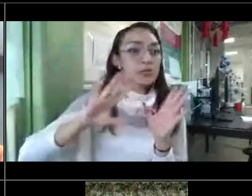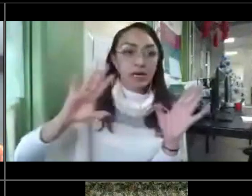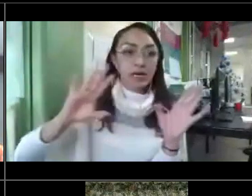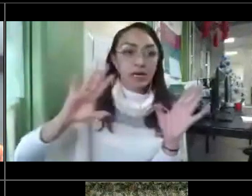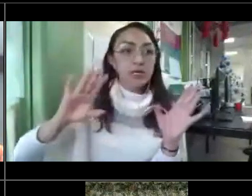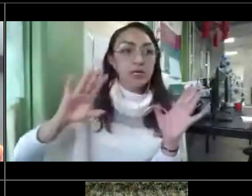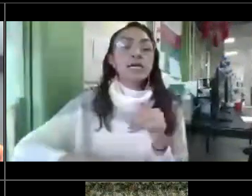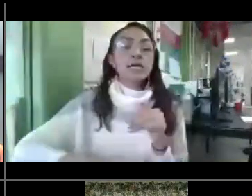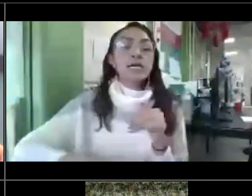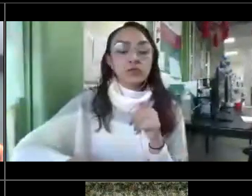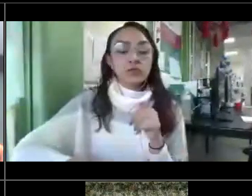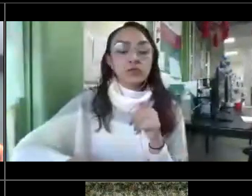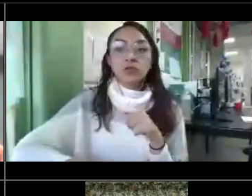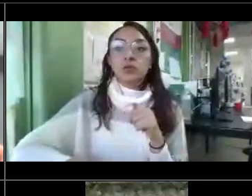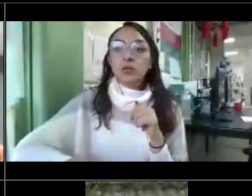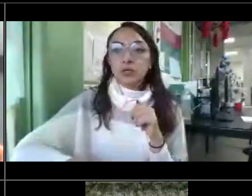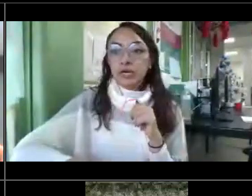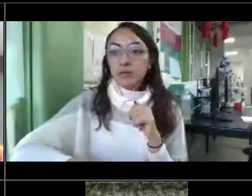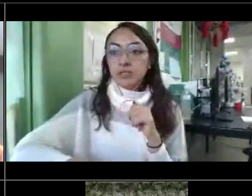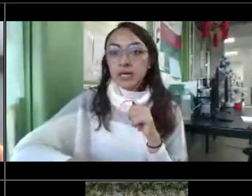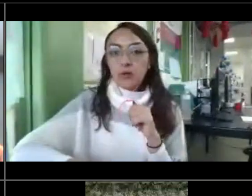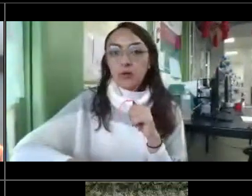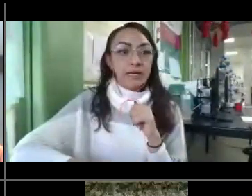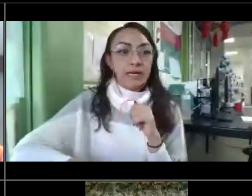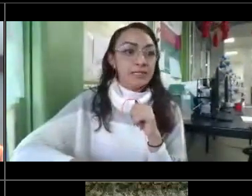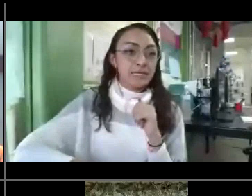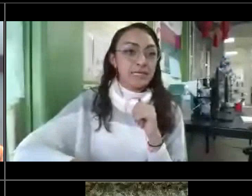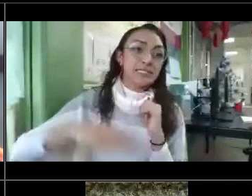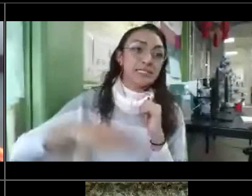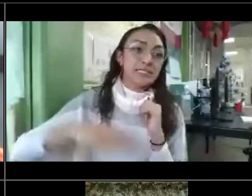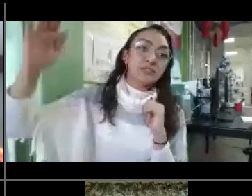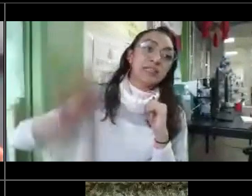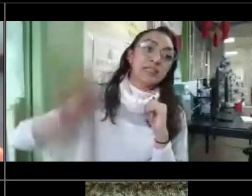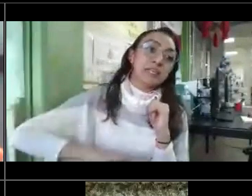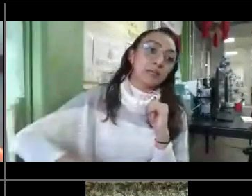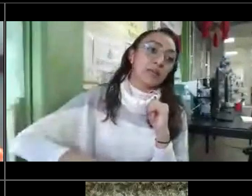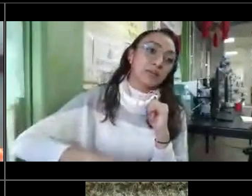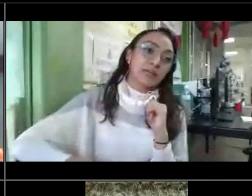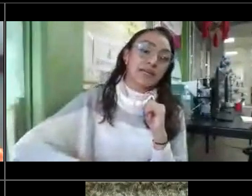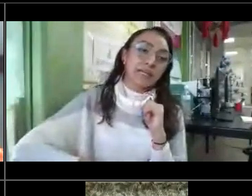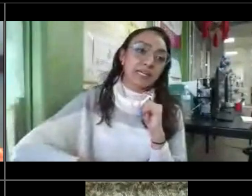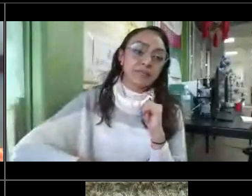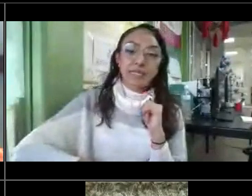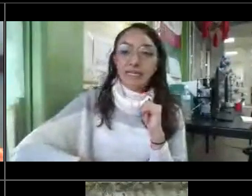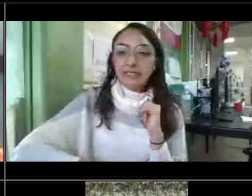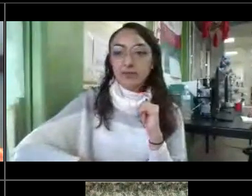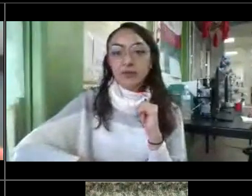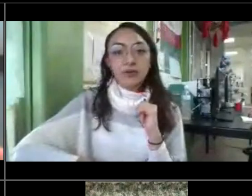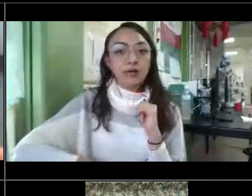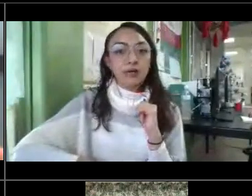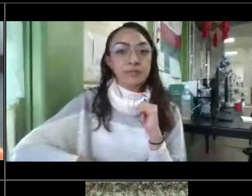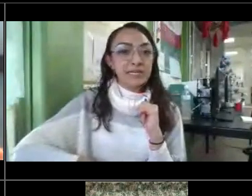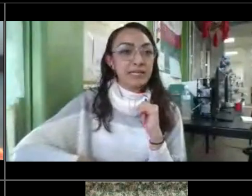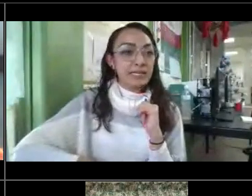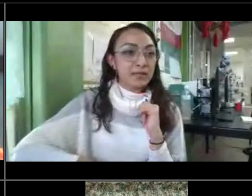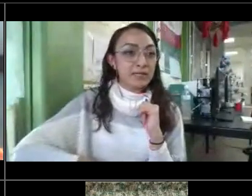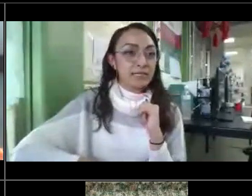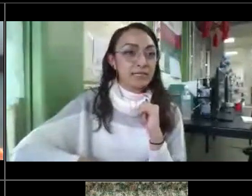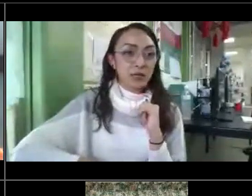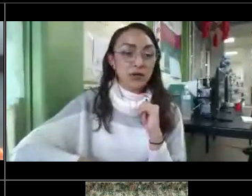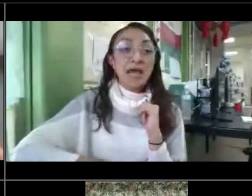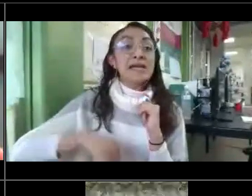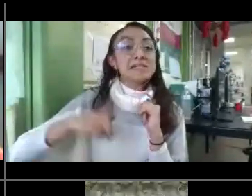va a ser un cambio. Si nosotros cuando llegamos al aula, en vez de decir, hey chicos, siéntense, por favor, a ver, háganme caso, o empezar a